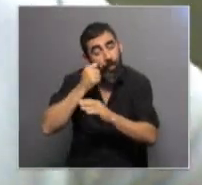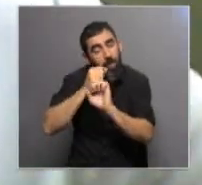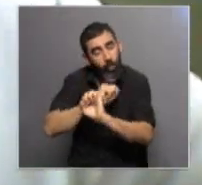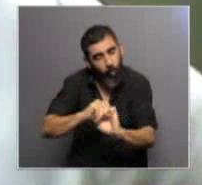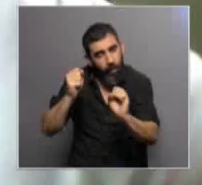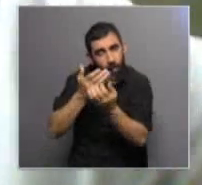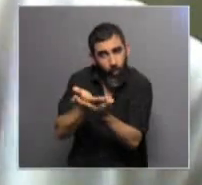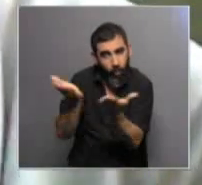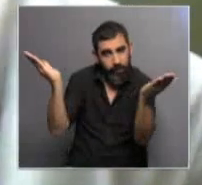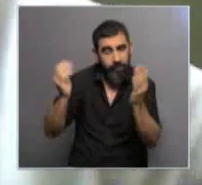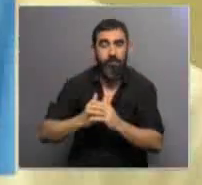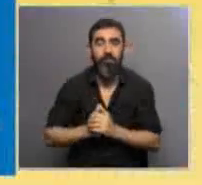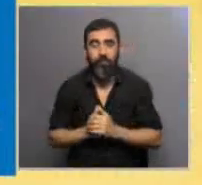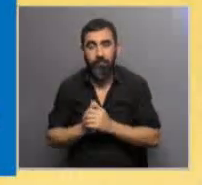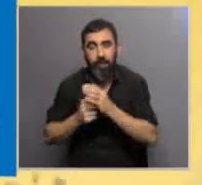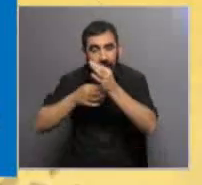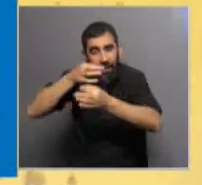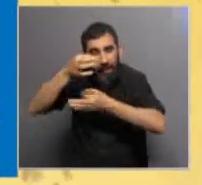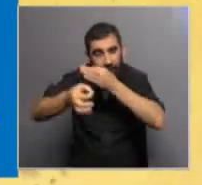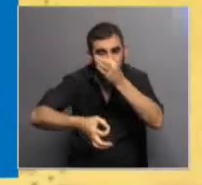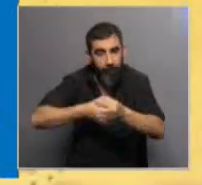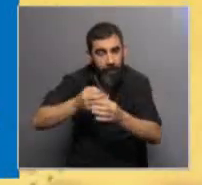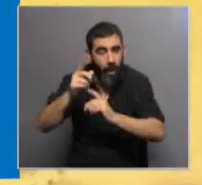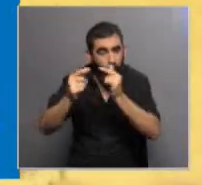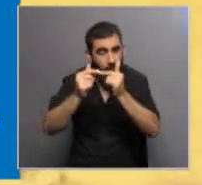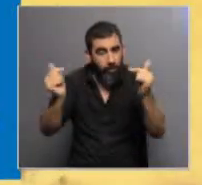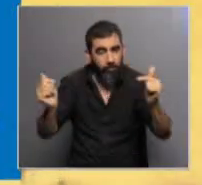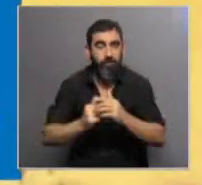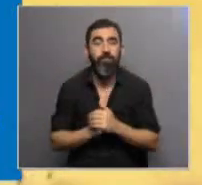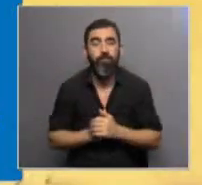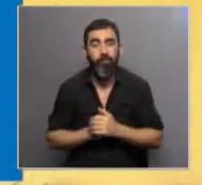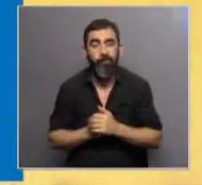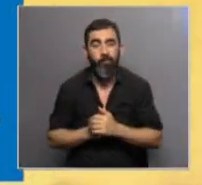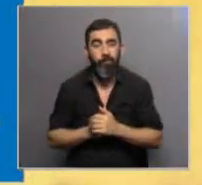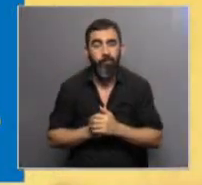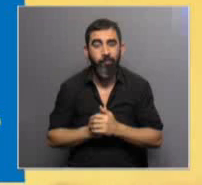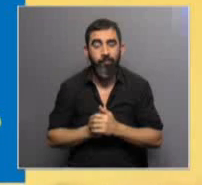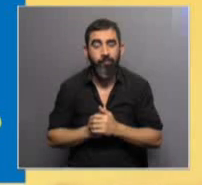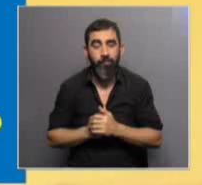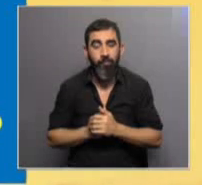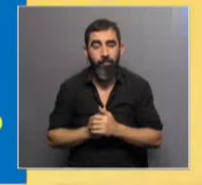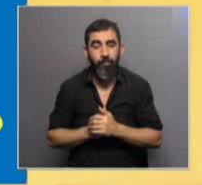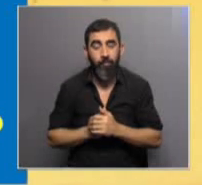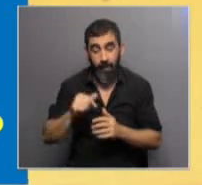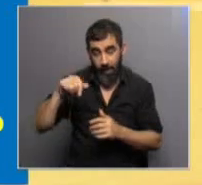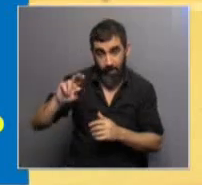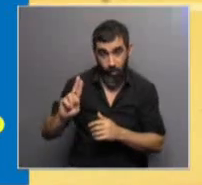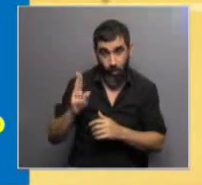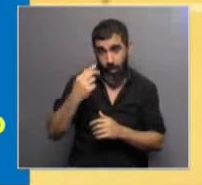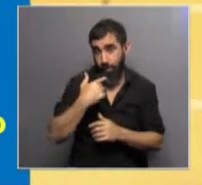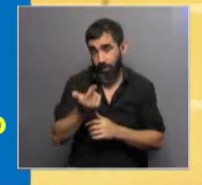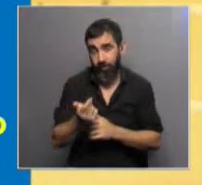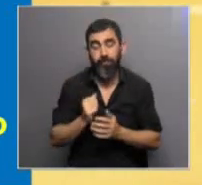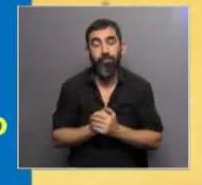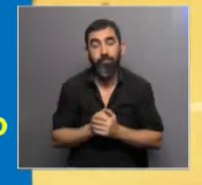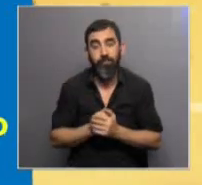poner para explicar un poco algunos puntos de nuestro país hay que